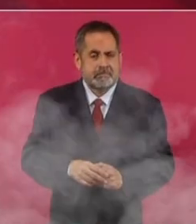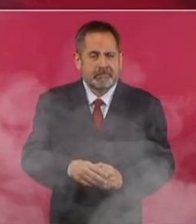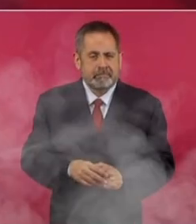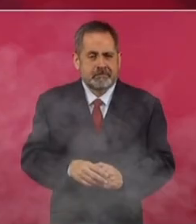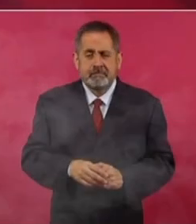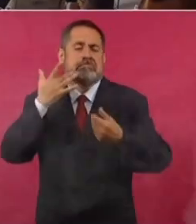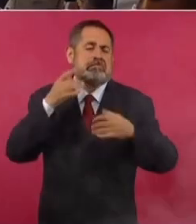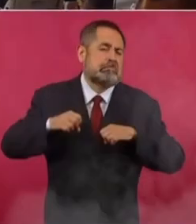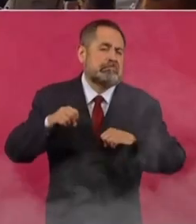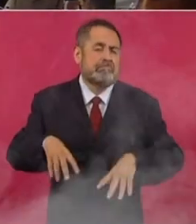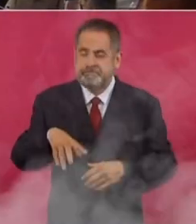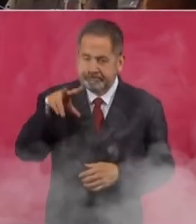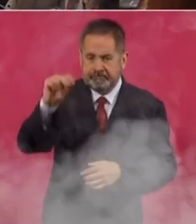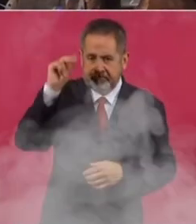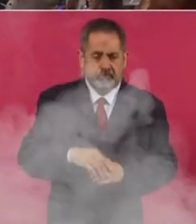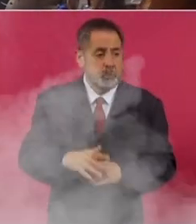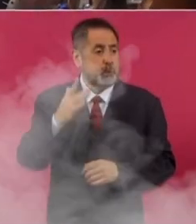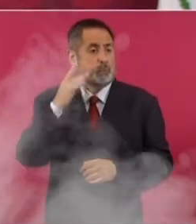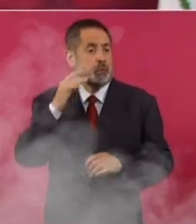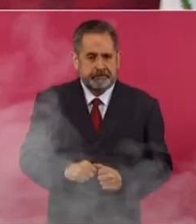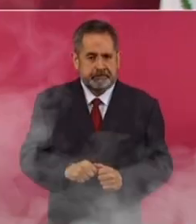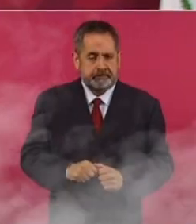de los